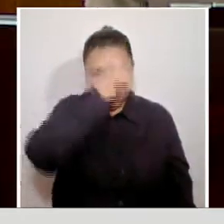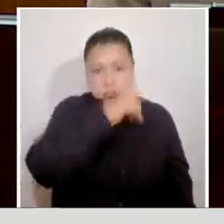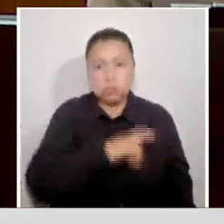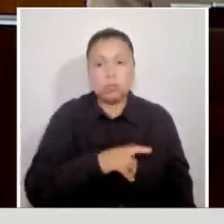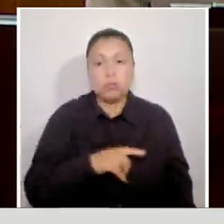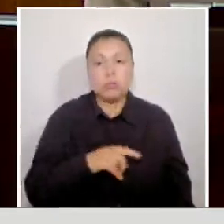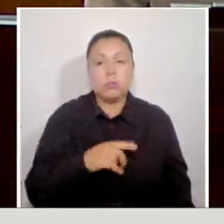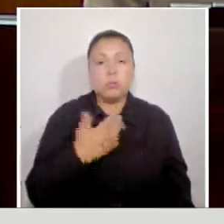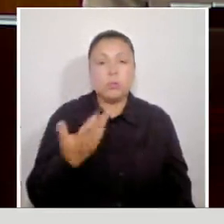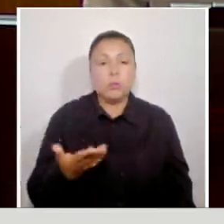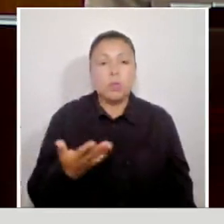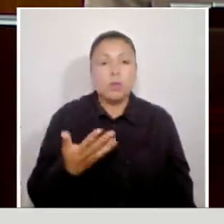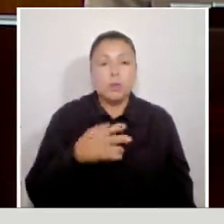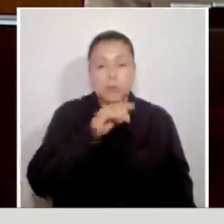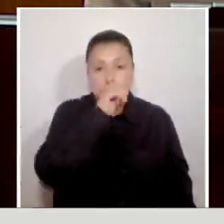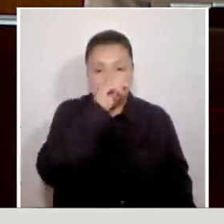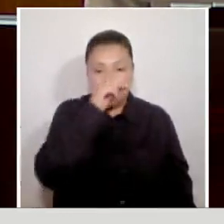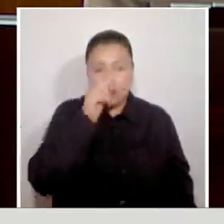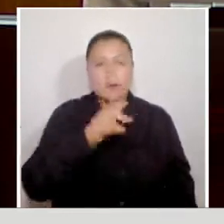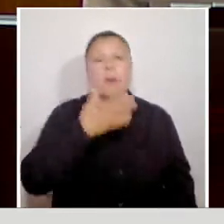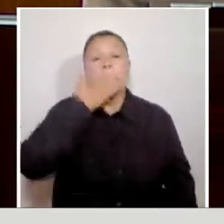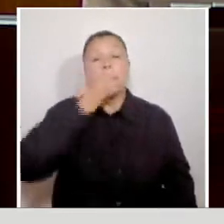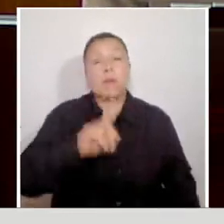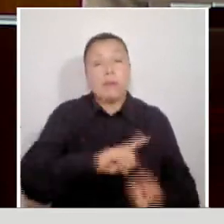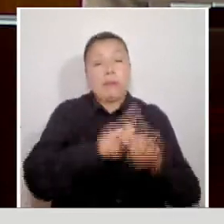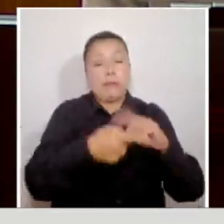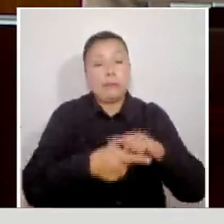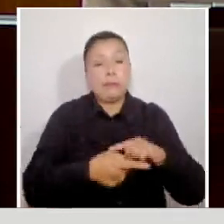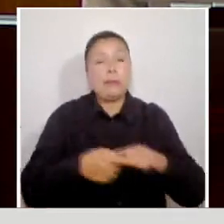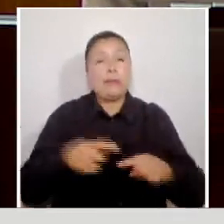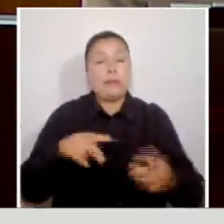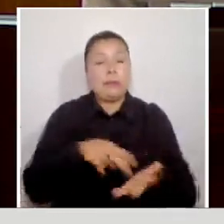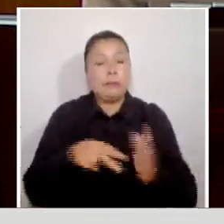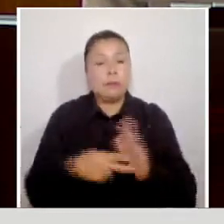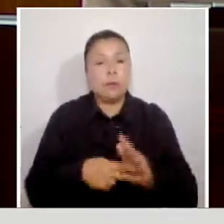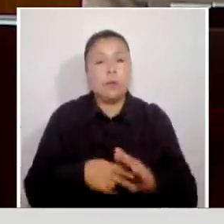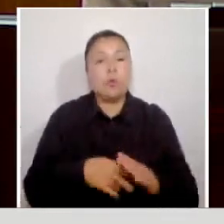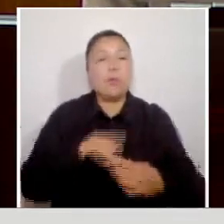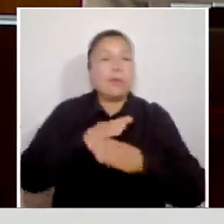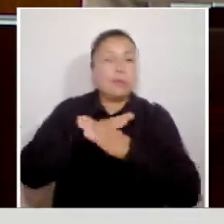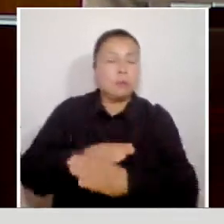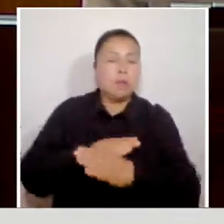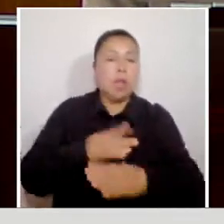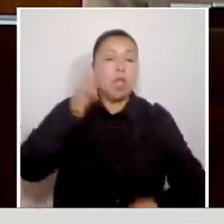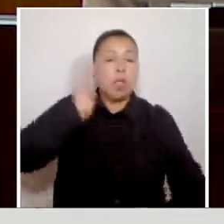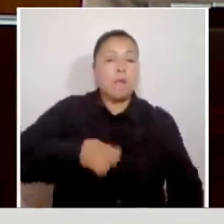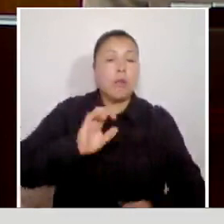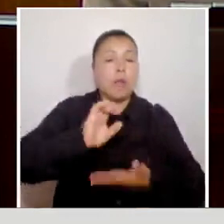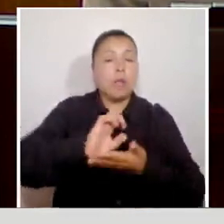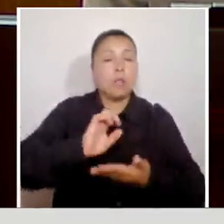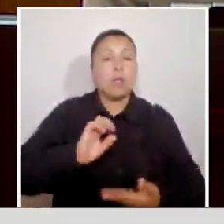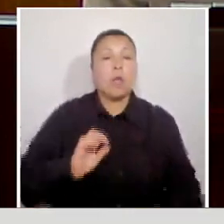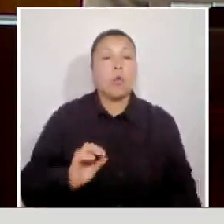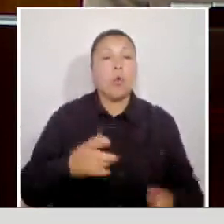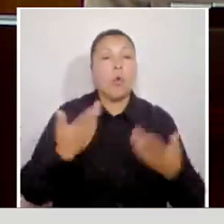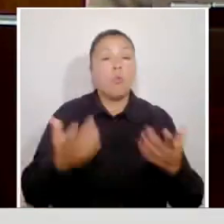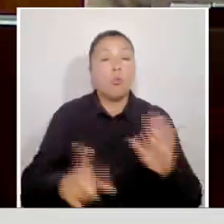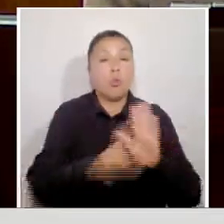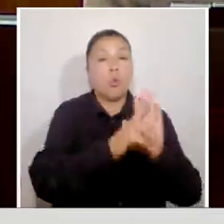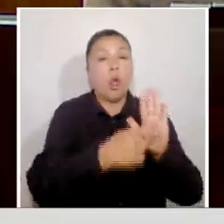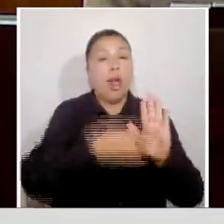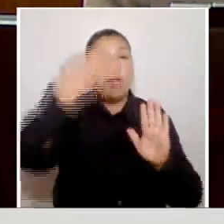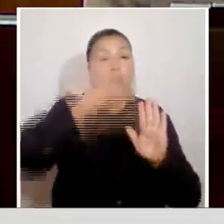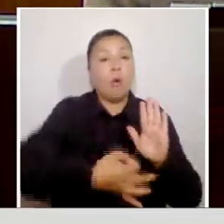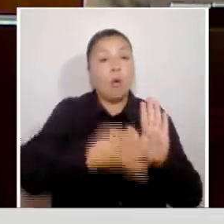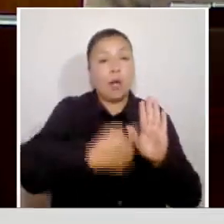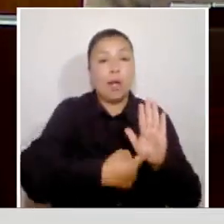ese menoscabo Por ello es esencial impedir que esto ocurra es un deber del estado por medio de una legislación adecuada